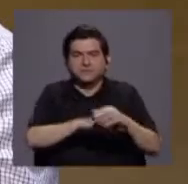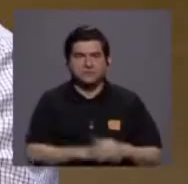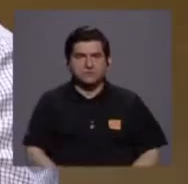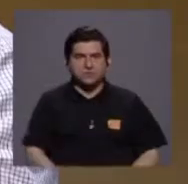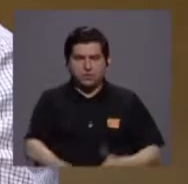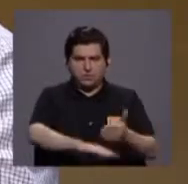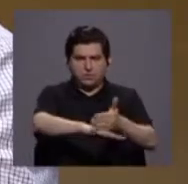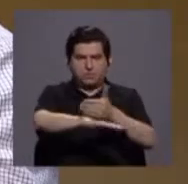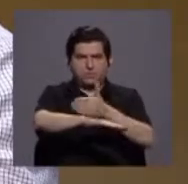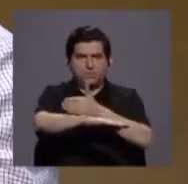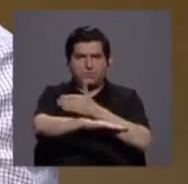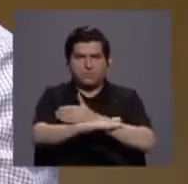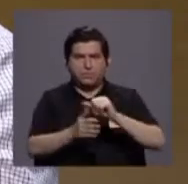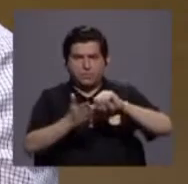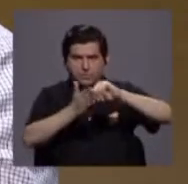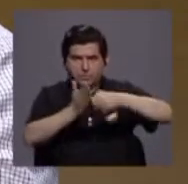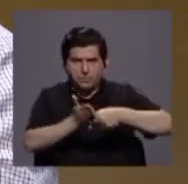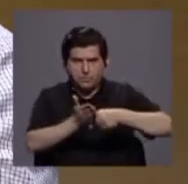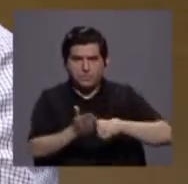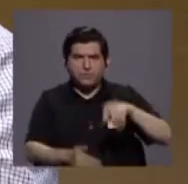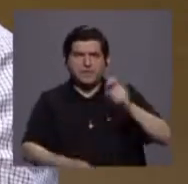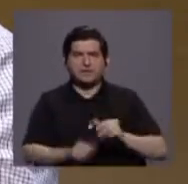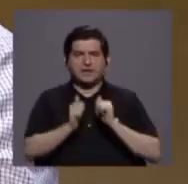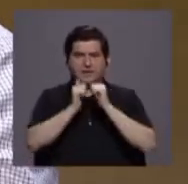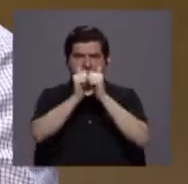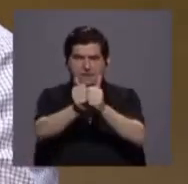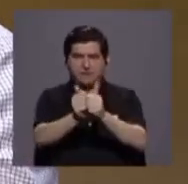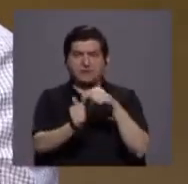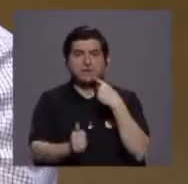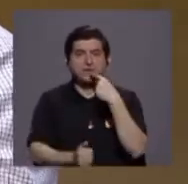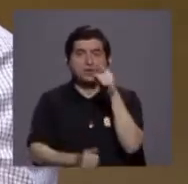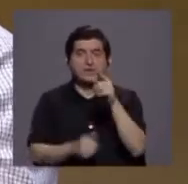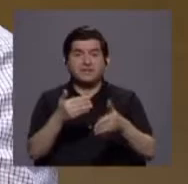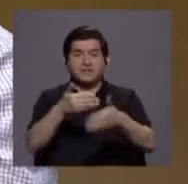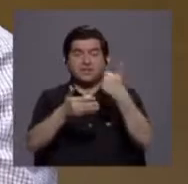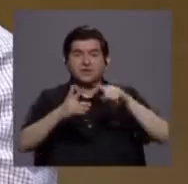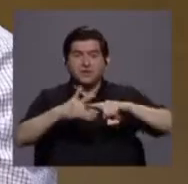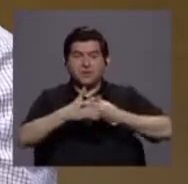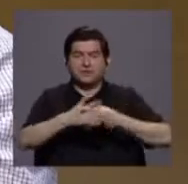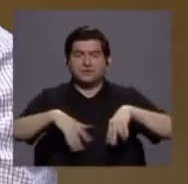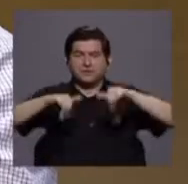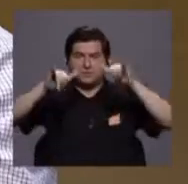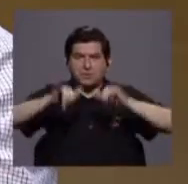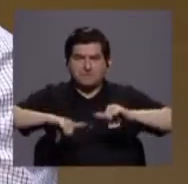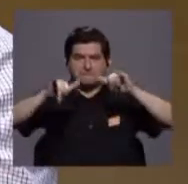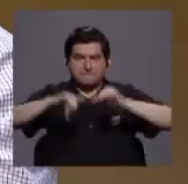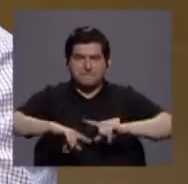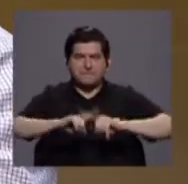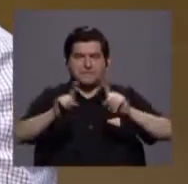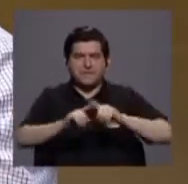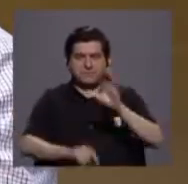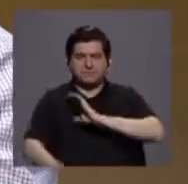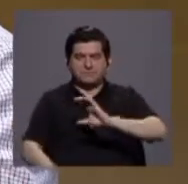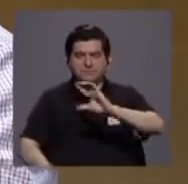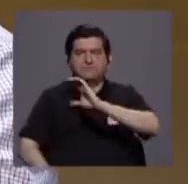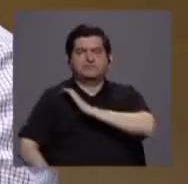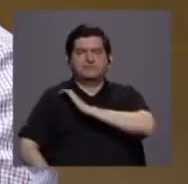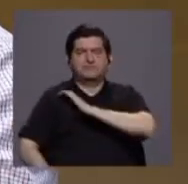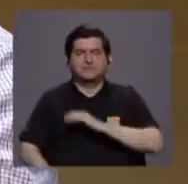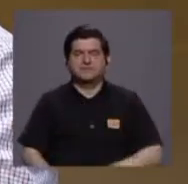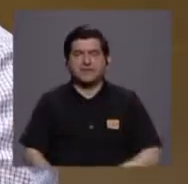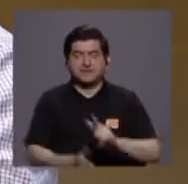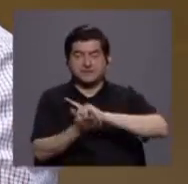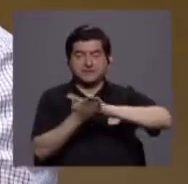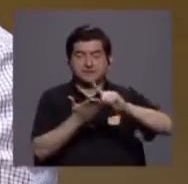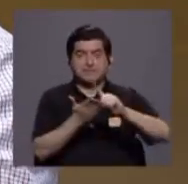la recuperación se acentúe, tiene que ir acompañado de lo que usted también mencionaba al principio, mantener una serie de conductas de